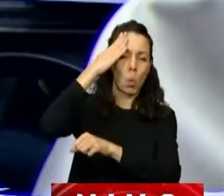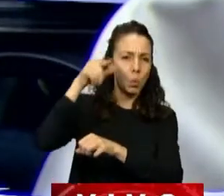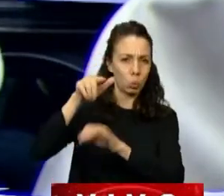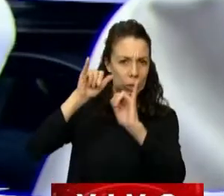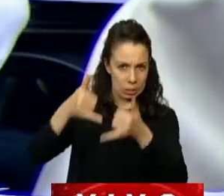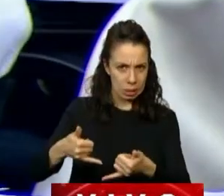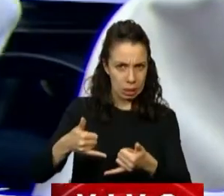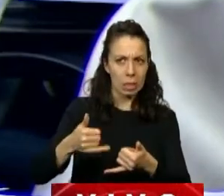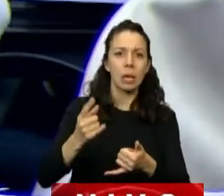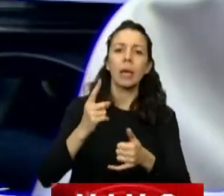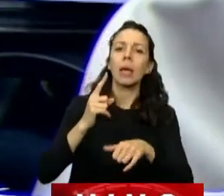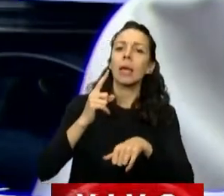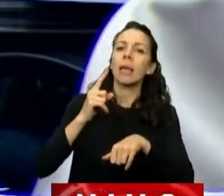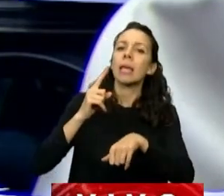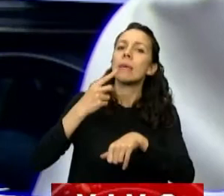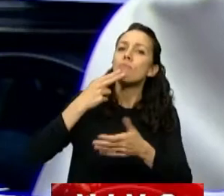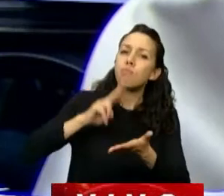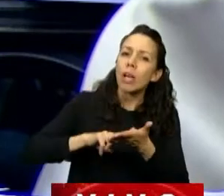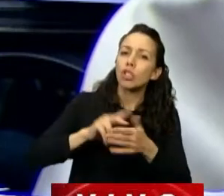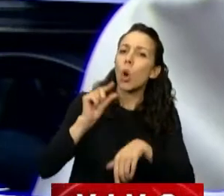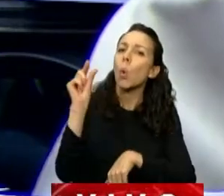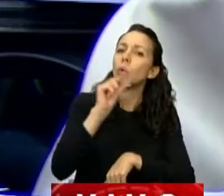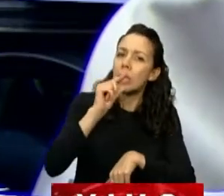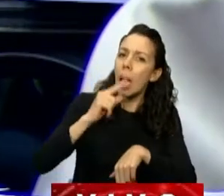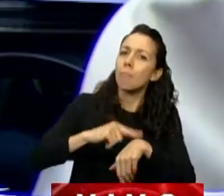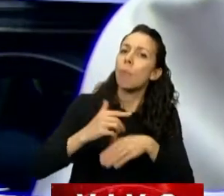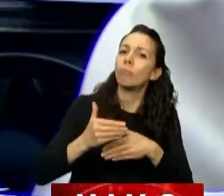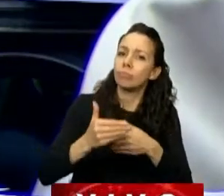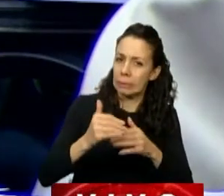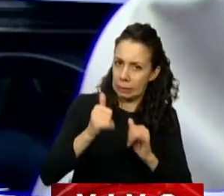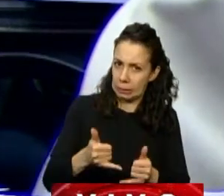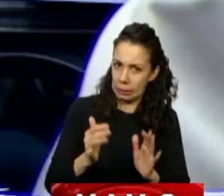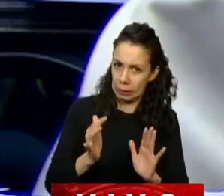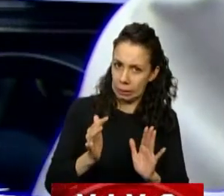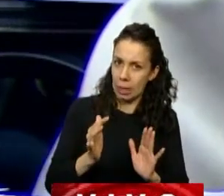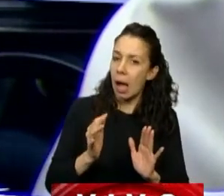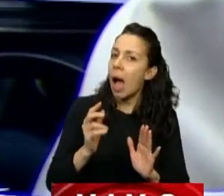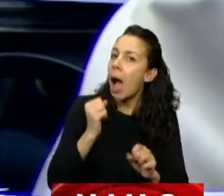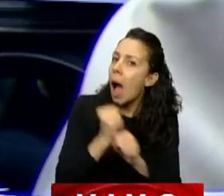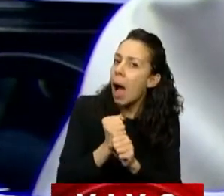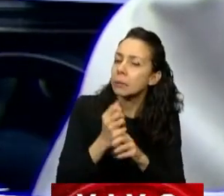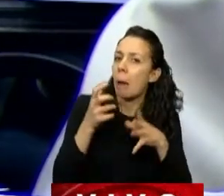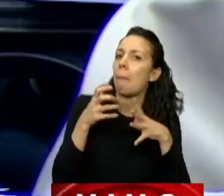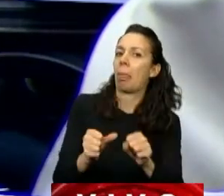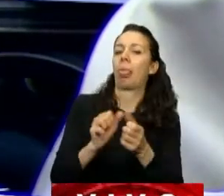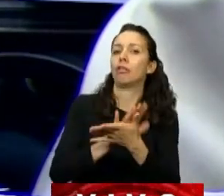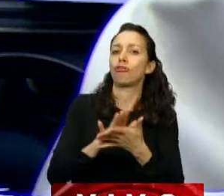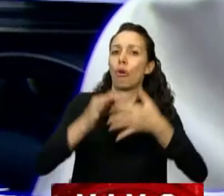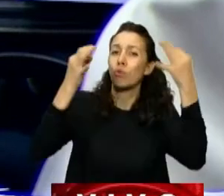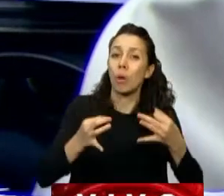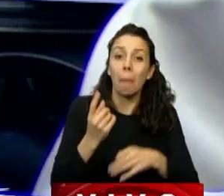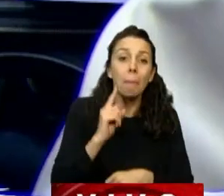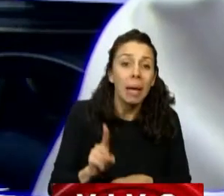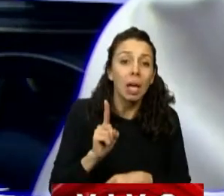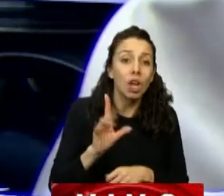de manera transitoria este impuesto hasta que se tenga una solución definitiva, pero no por 50